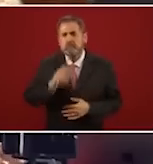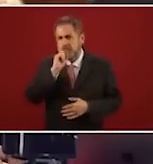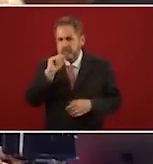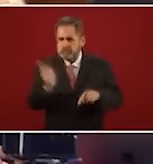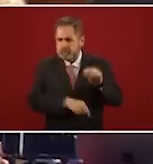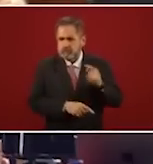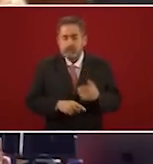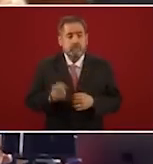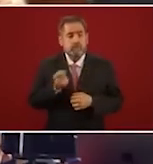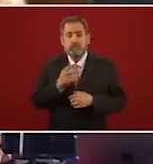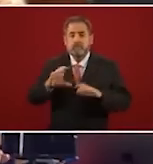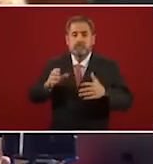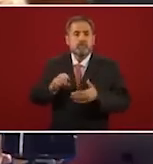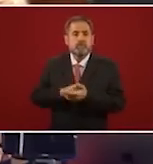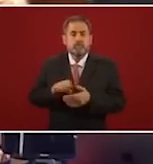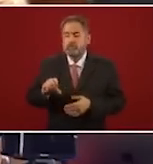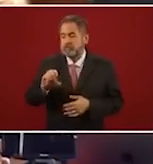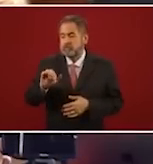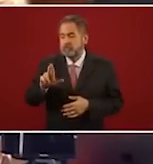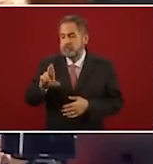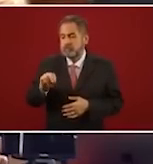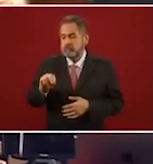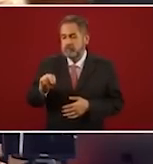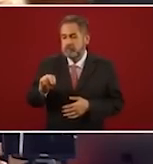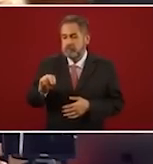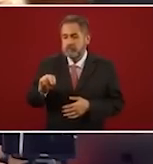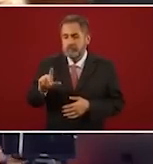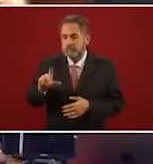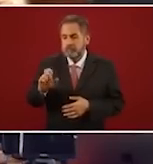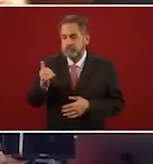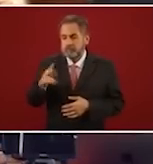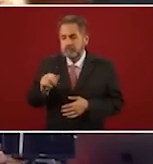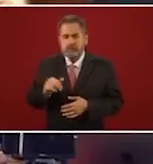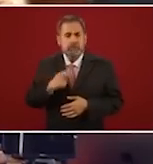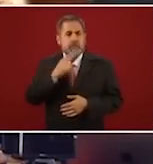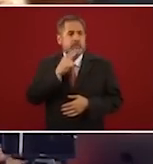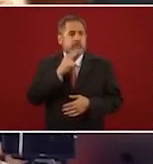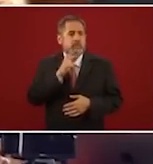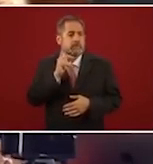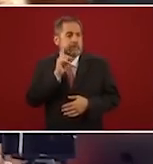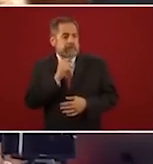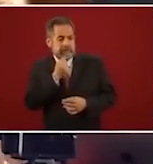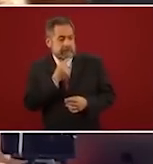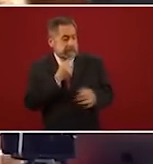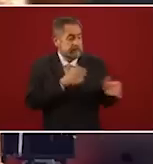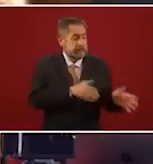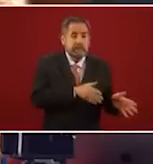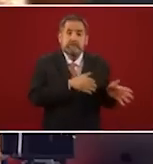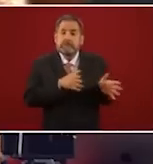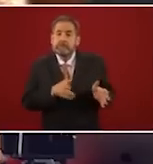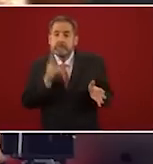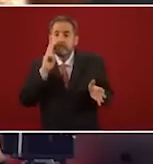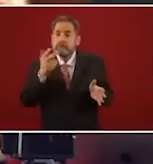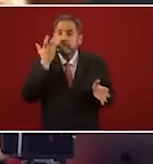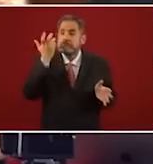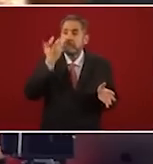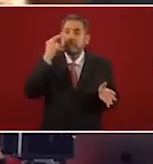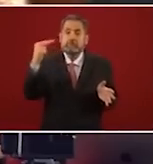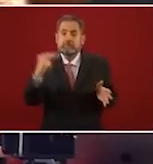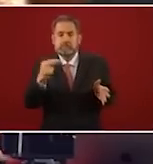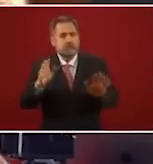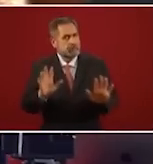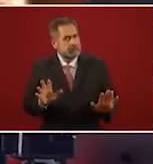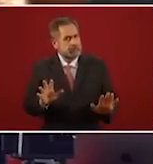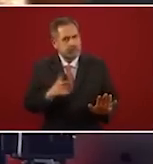de comunicación como Ciro Gómez Leiva utiliza un niño, que con los niños nunca hay que meterse, y lo utiliza